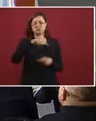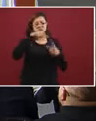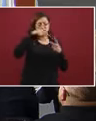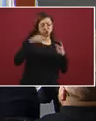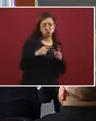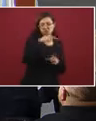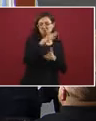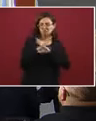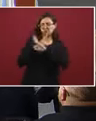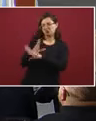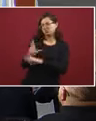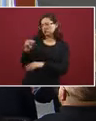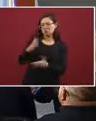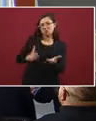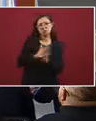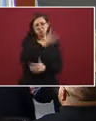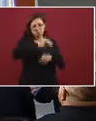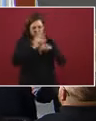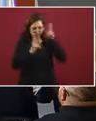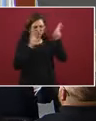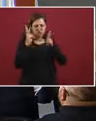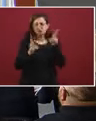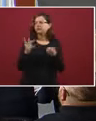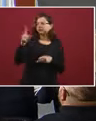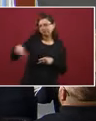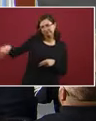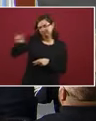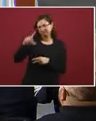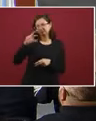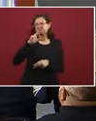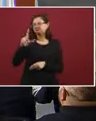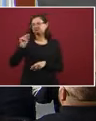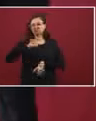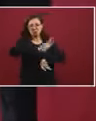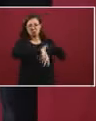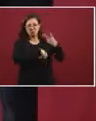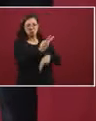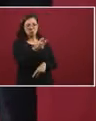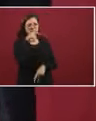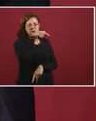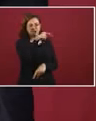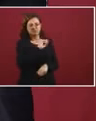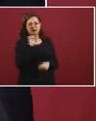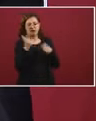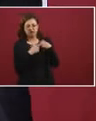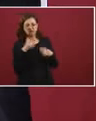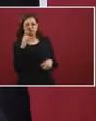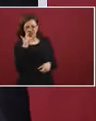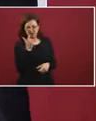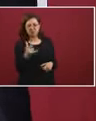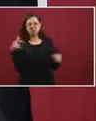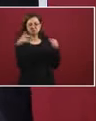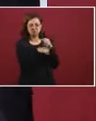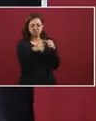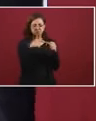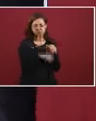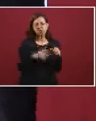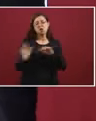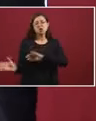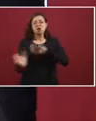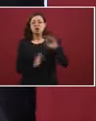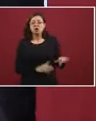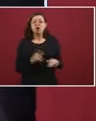los consumidores eviten ir a esas gasolineras que no se dejan verificar porque obviamente algo están escondiendo. Y hablando de cosas escondidas,